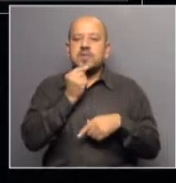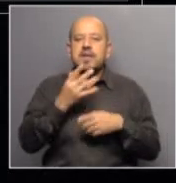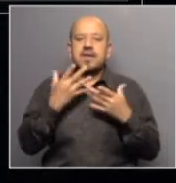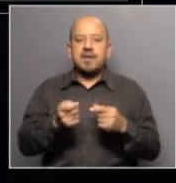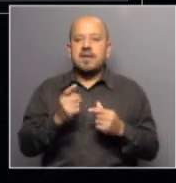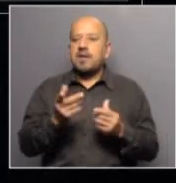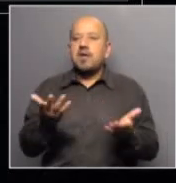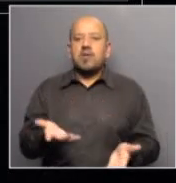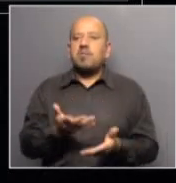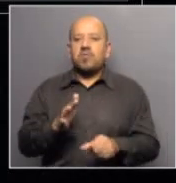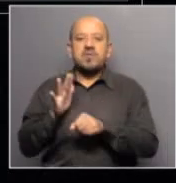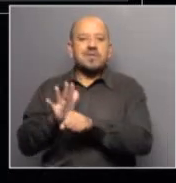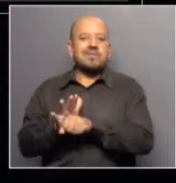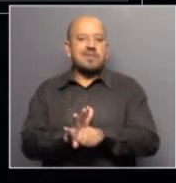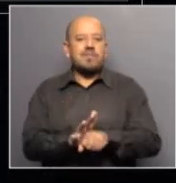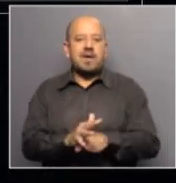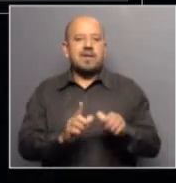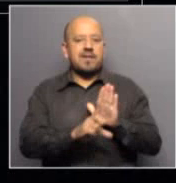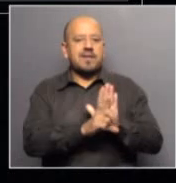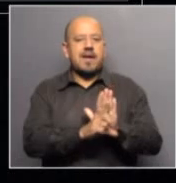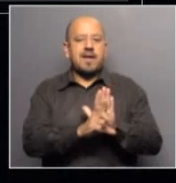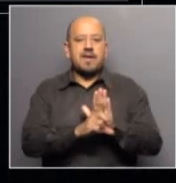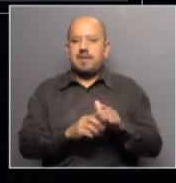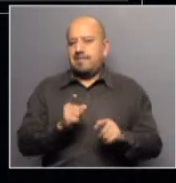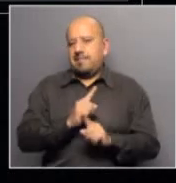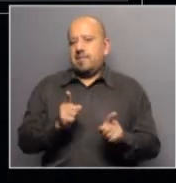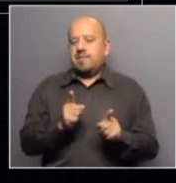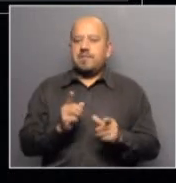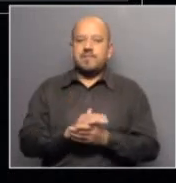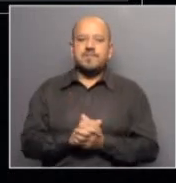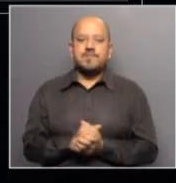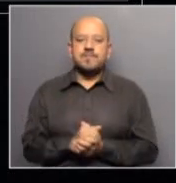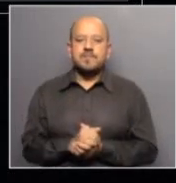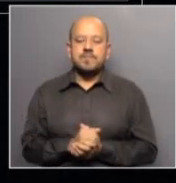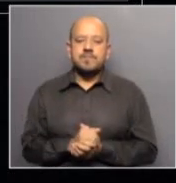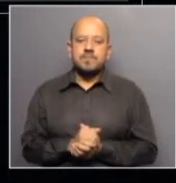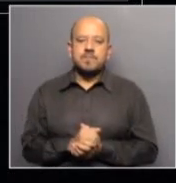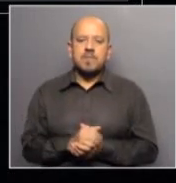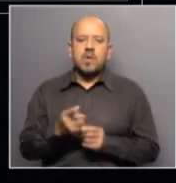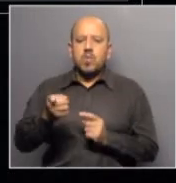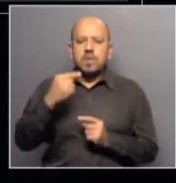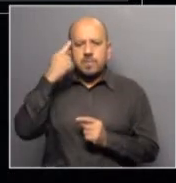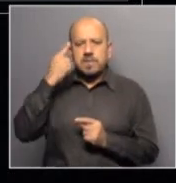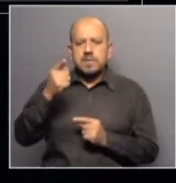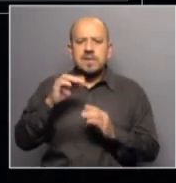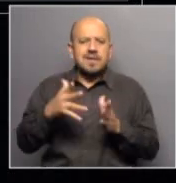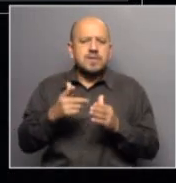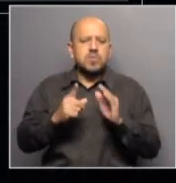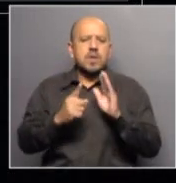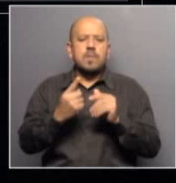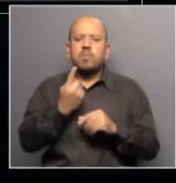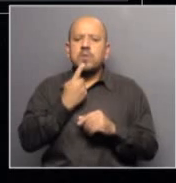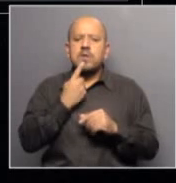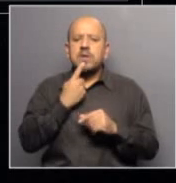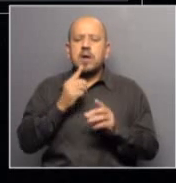una ley que ya está hecho por un estigma que se tiene con respecto al cannabis. ¿Lo toman como una política o